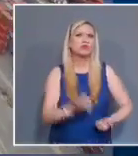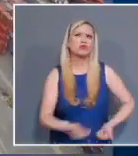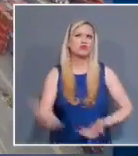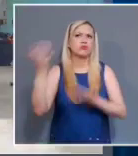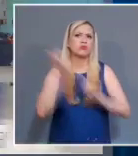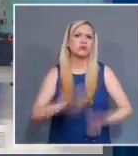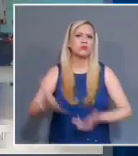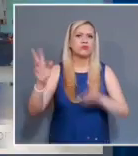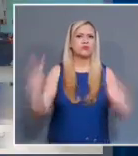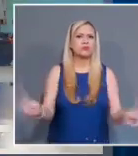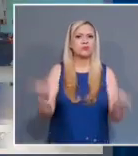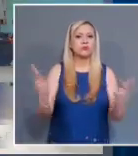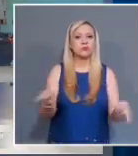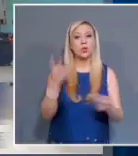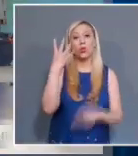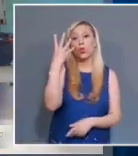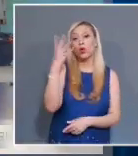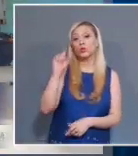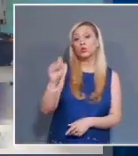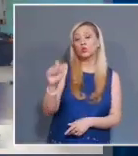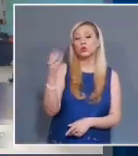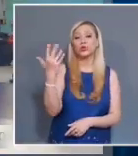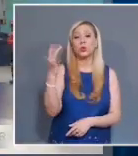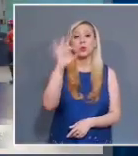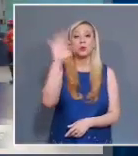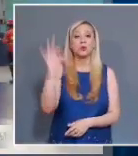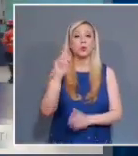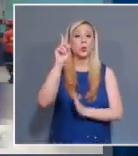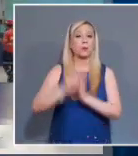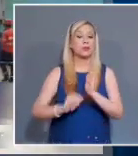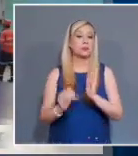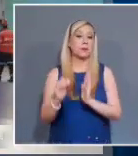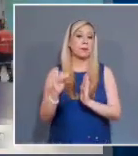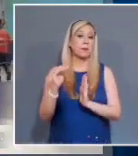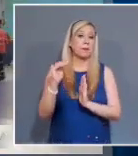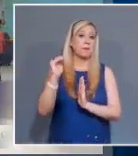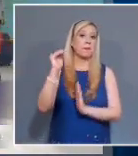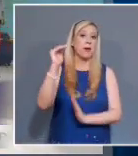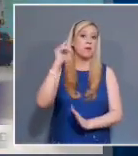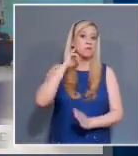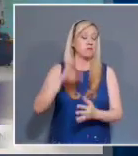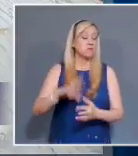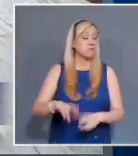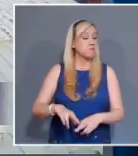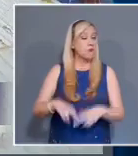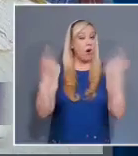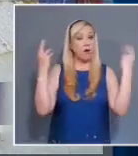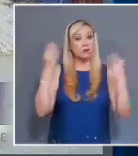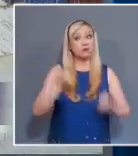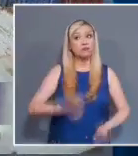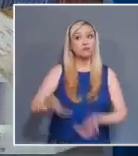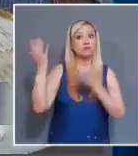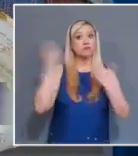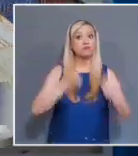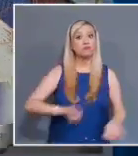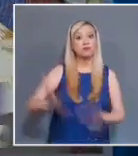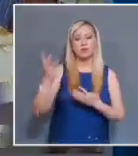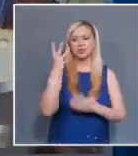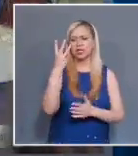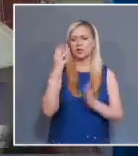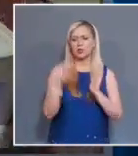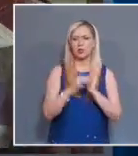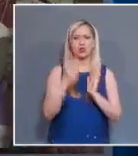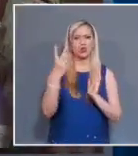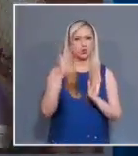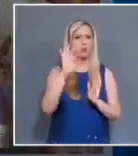aumentaron 4.50% mensual, rompiendo récord a tasa anual con un avance de 3.2%. Según cifras